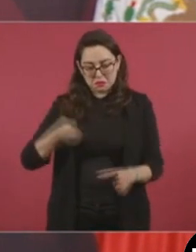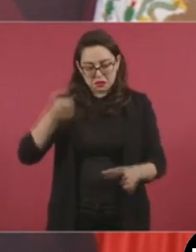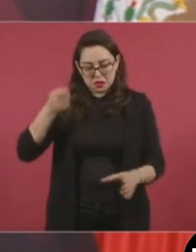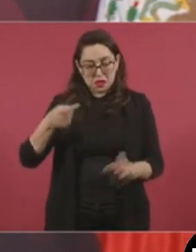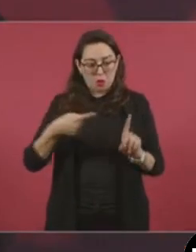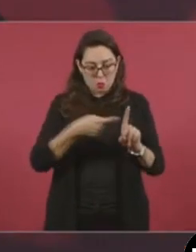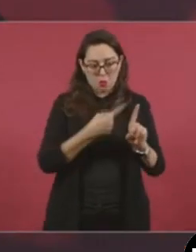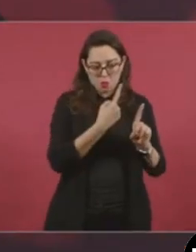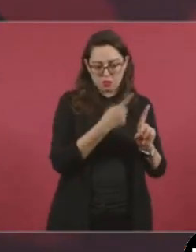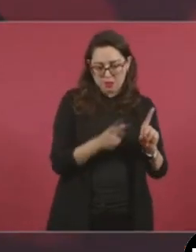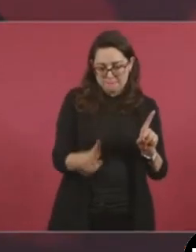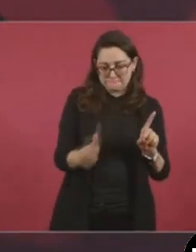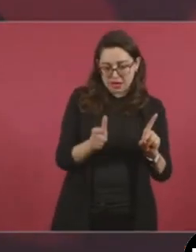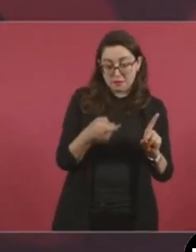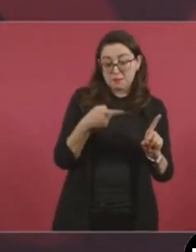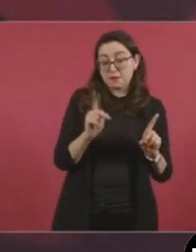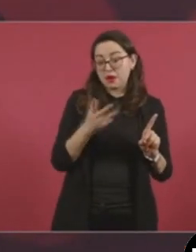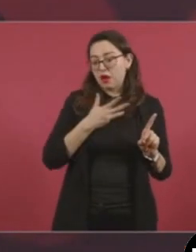tirador